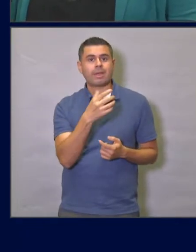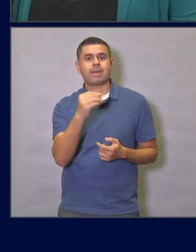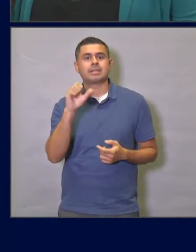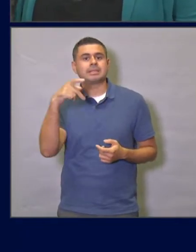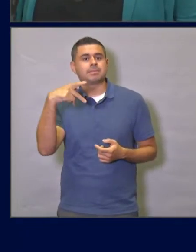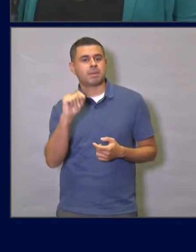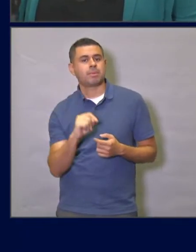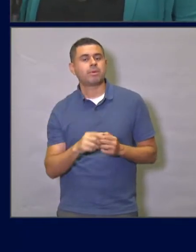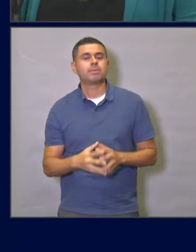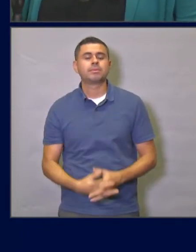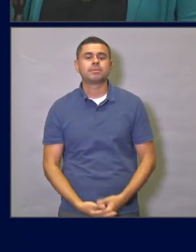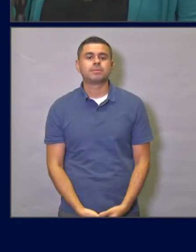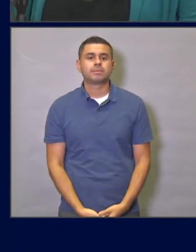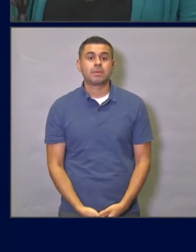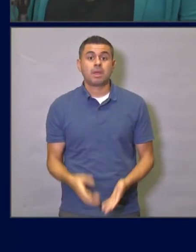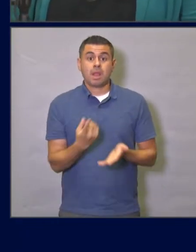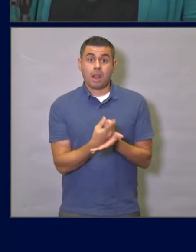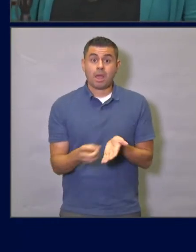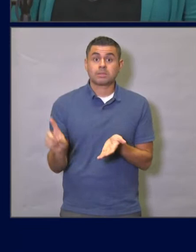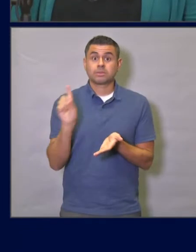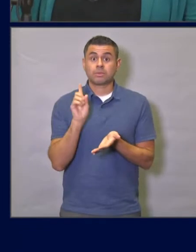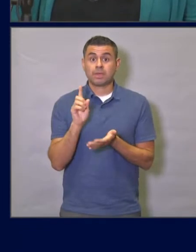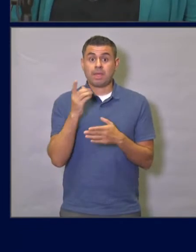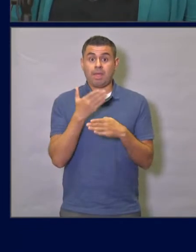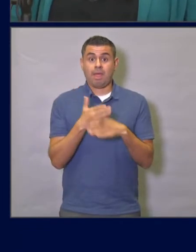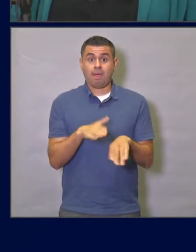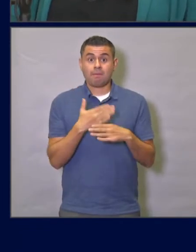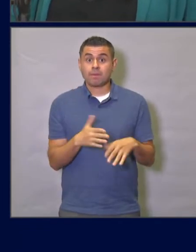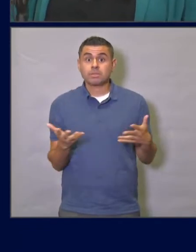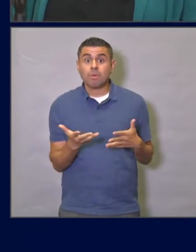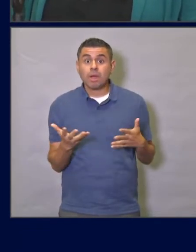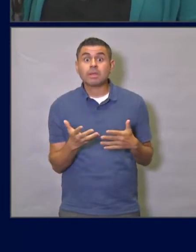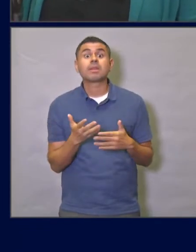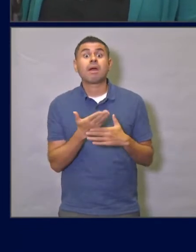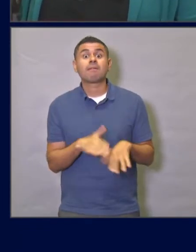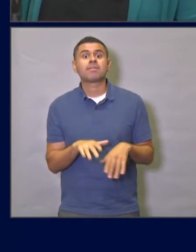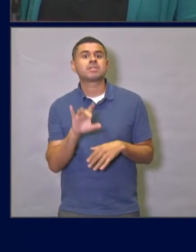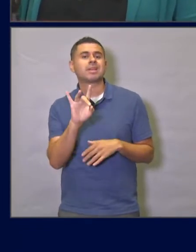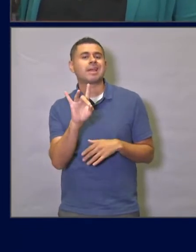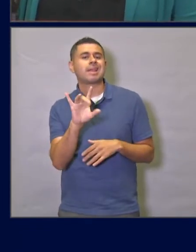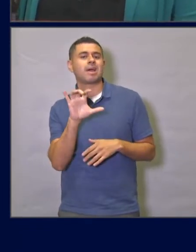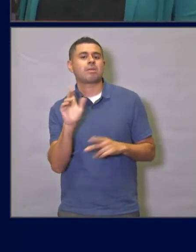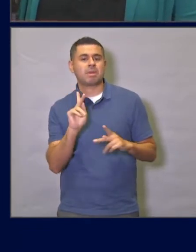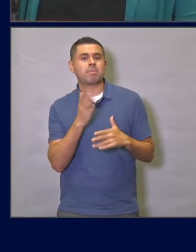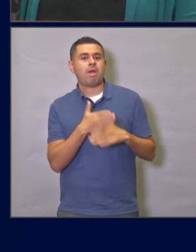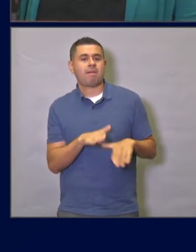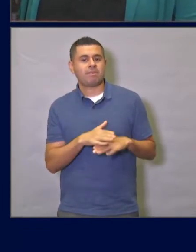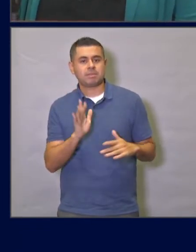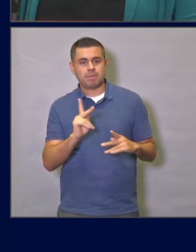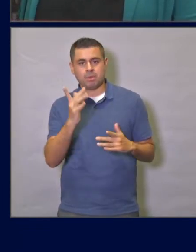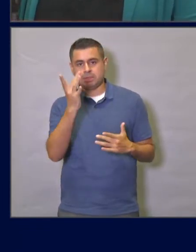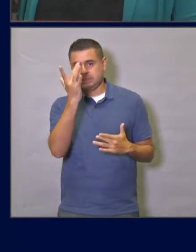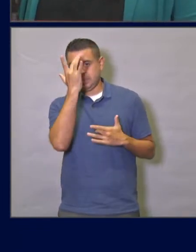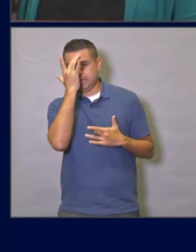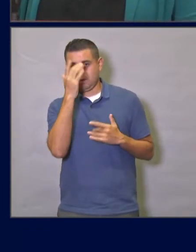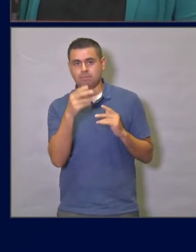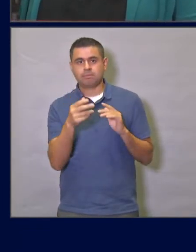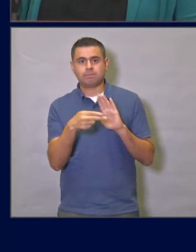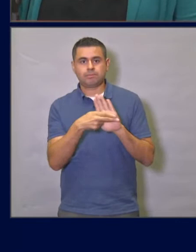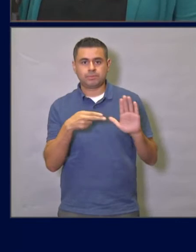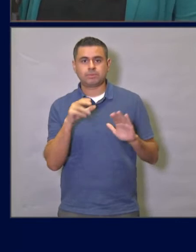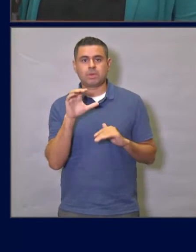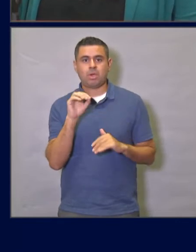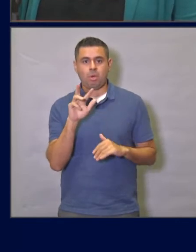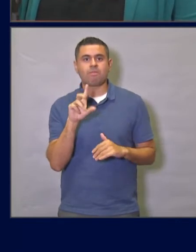La semana pasada, el número promedio diario de casos fue de alrededor de 800, en comparación con más de